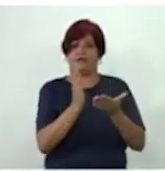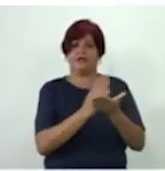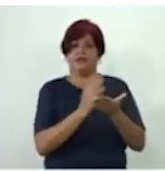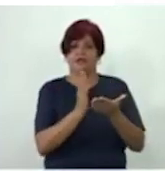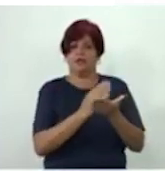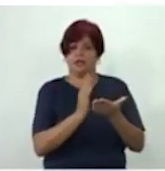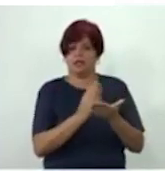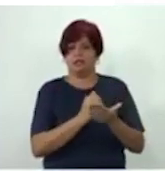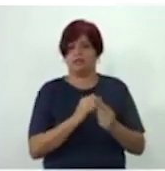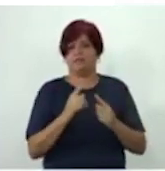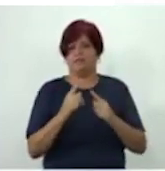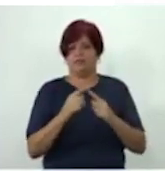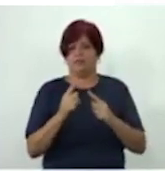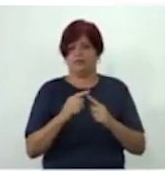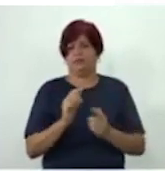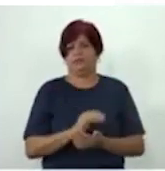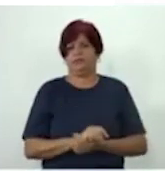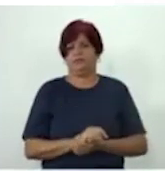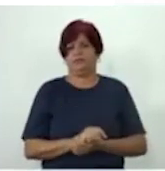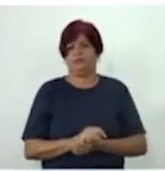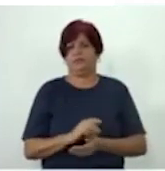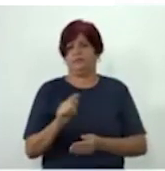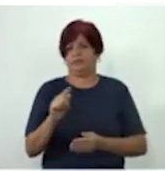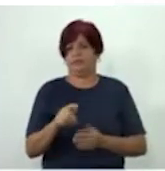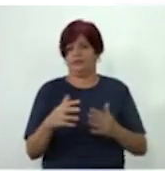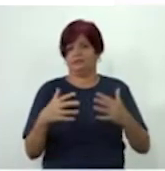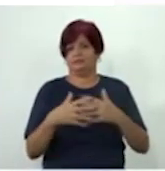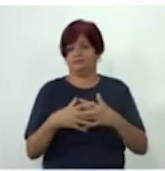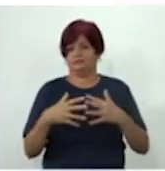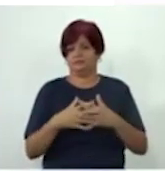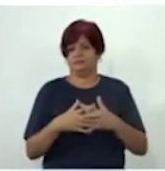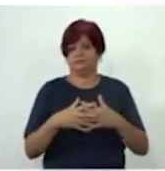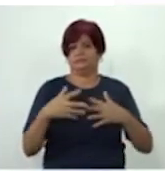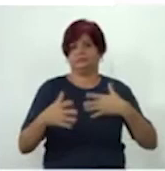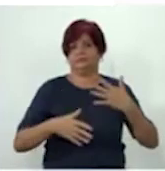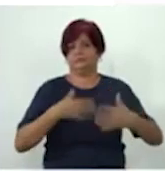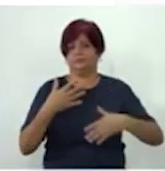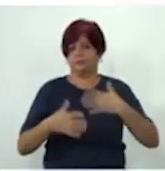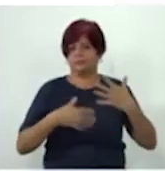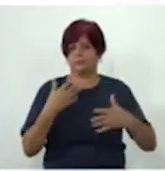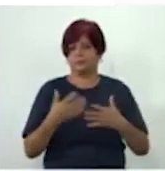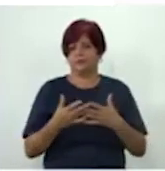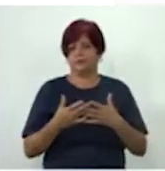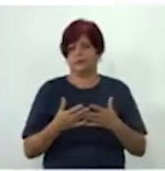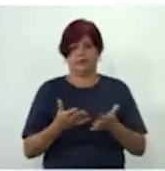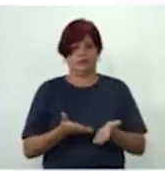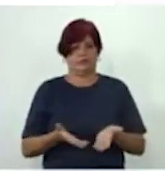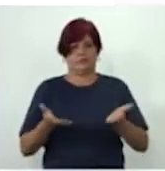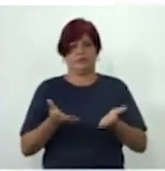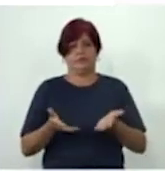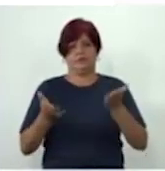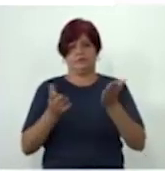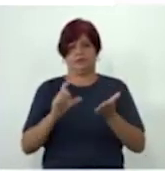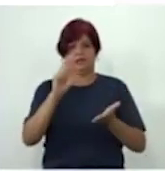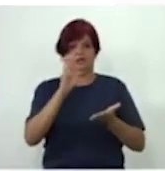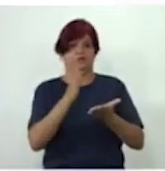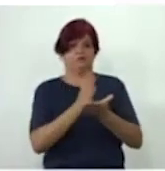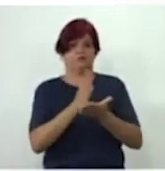de texto. Aquí, en relación con las actividades que se van a desarrollar en la